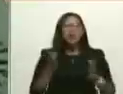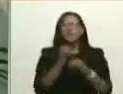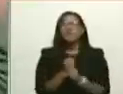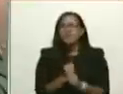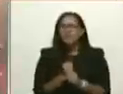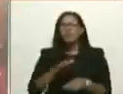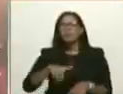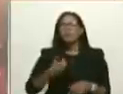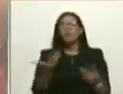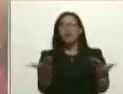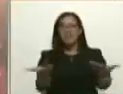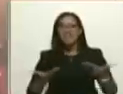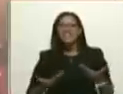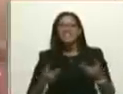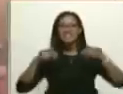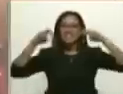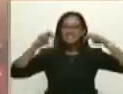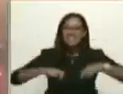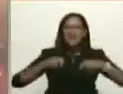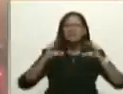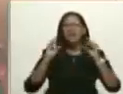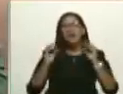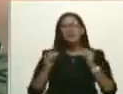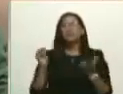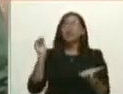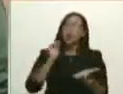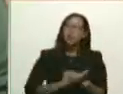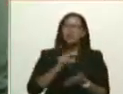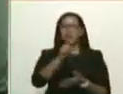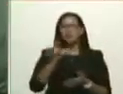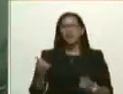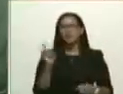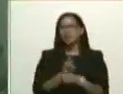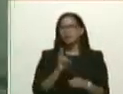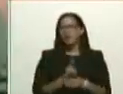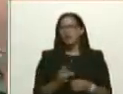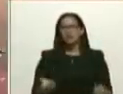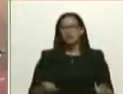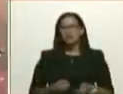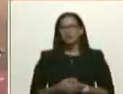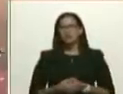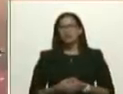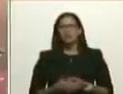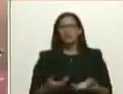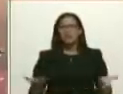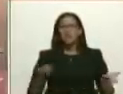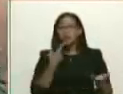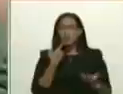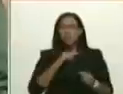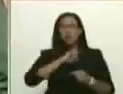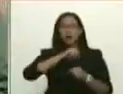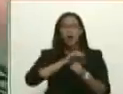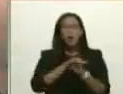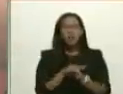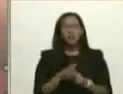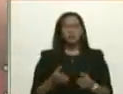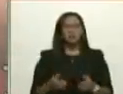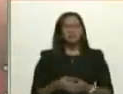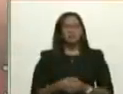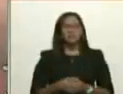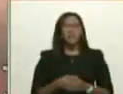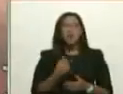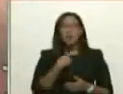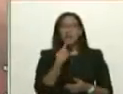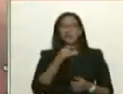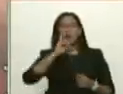dar sentarse a hablar con esa gente otra vez. Qué certeza, es lo que yo le digo a Jorge Rodríguez, ¿eh? Es lo que